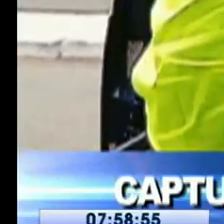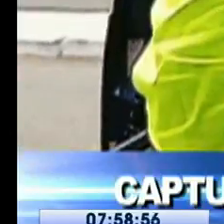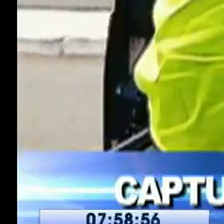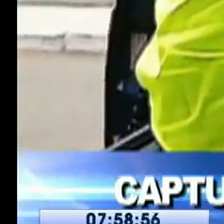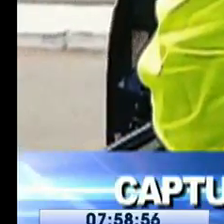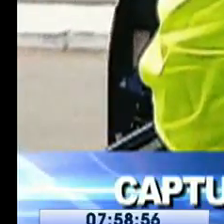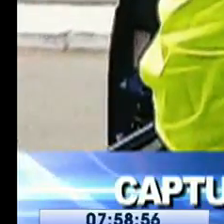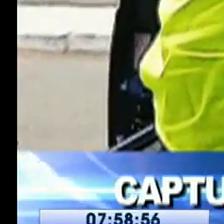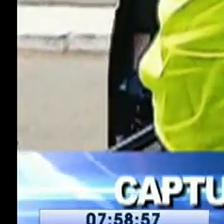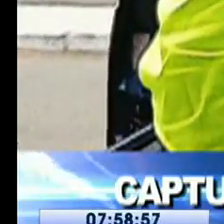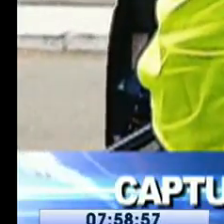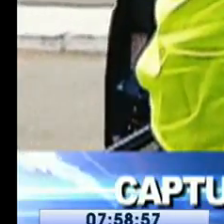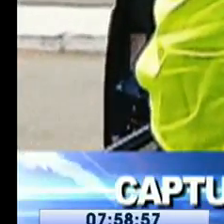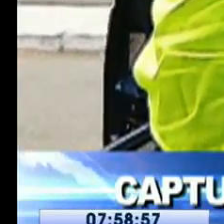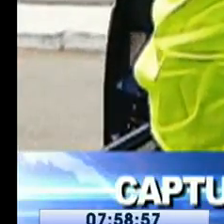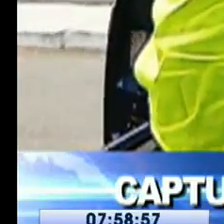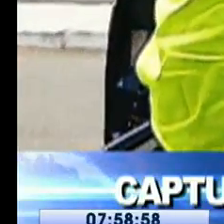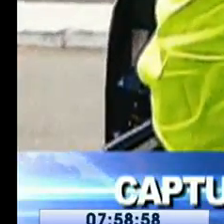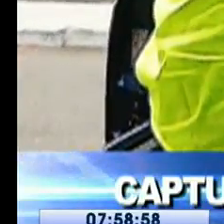delitos.